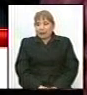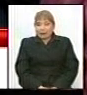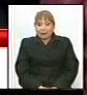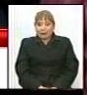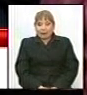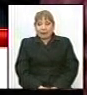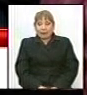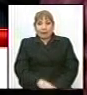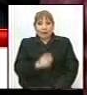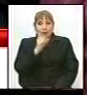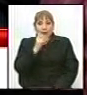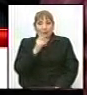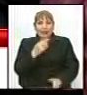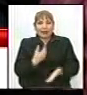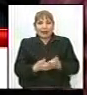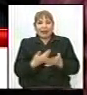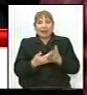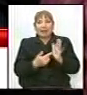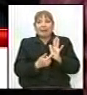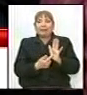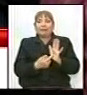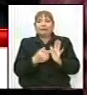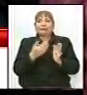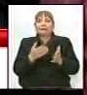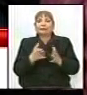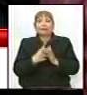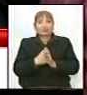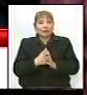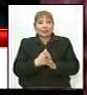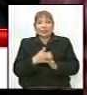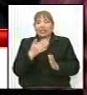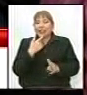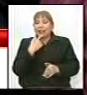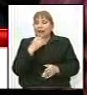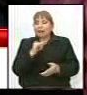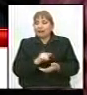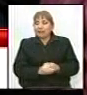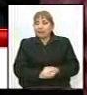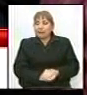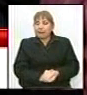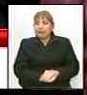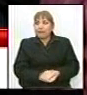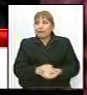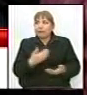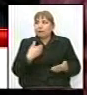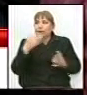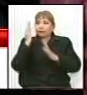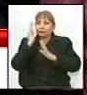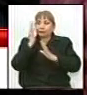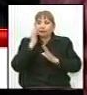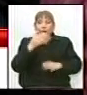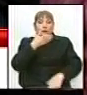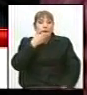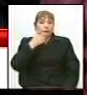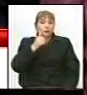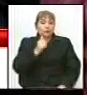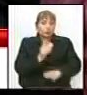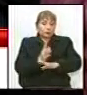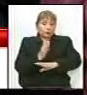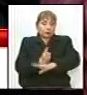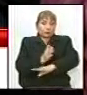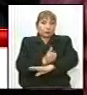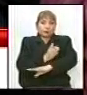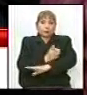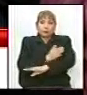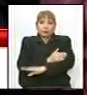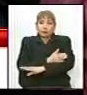Una de las medidas importante a considerar, y lo dije en inicio de mi exposición, es la mejora del